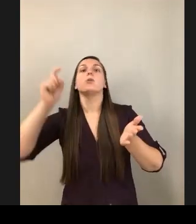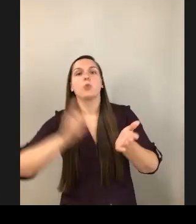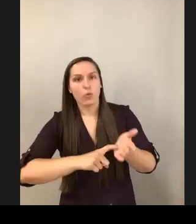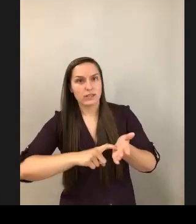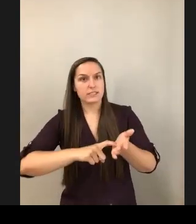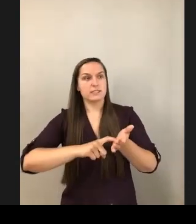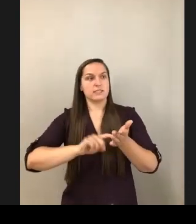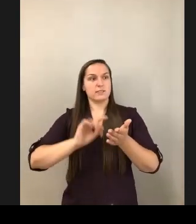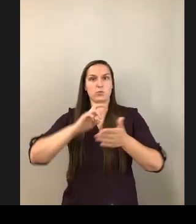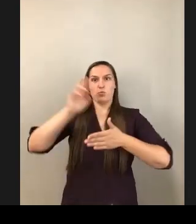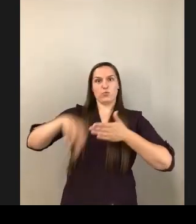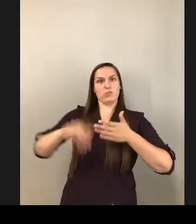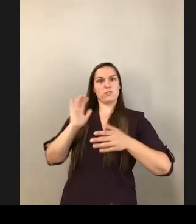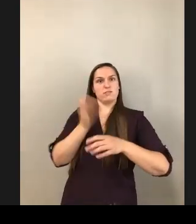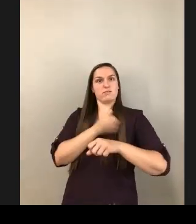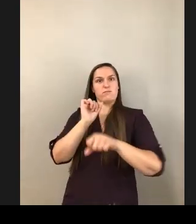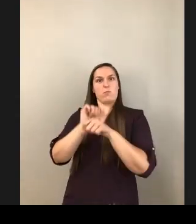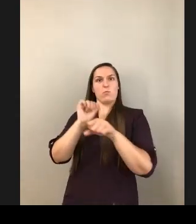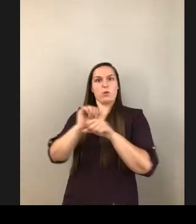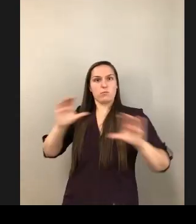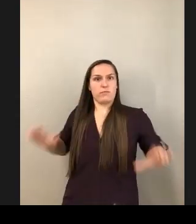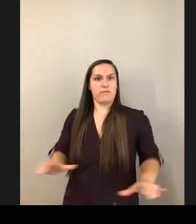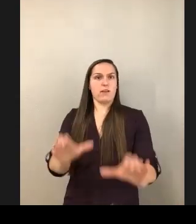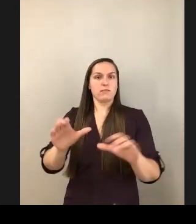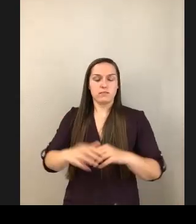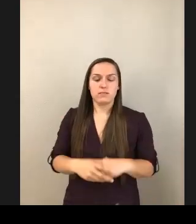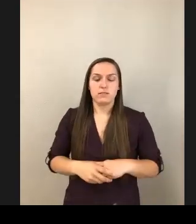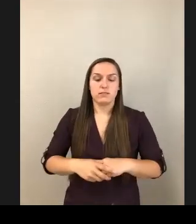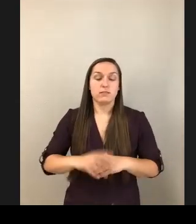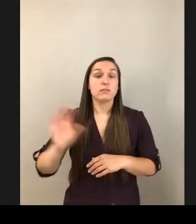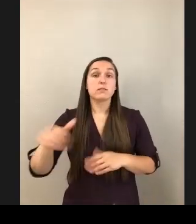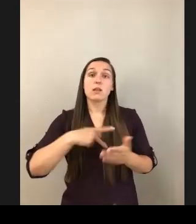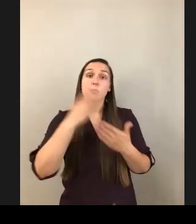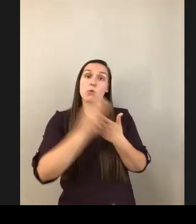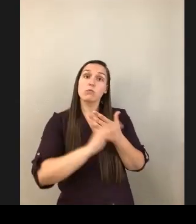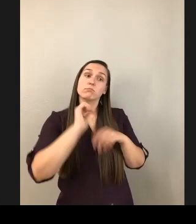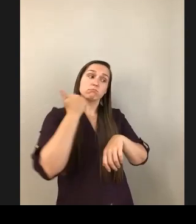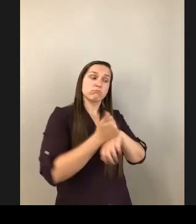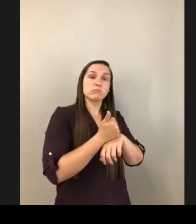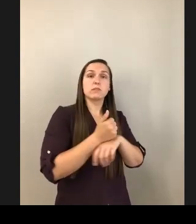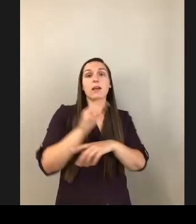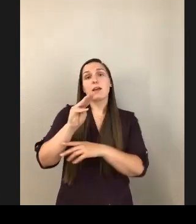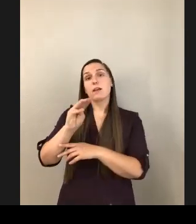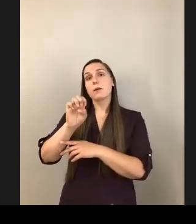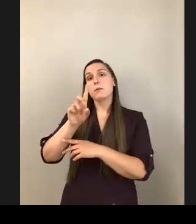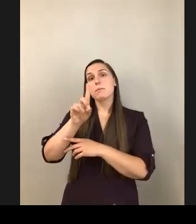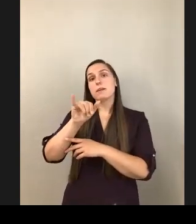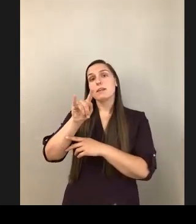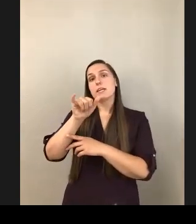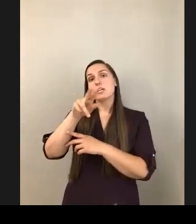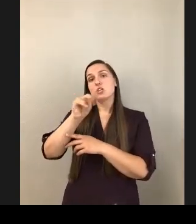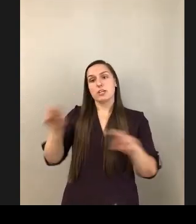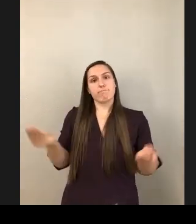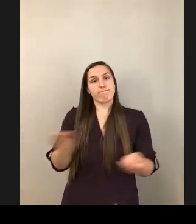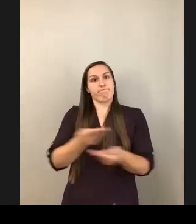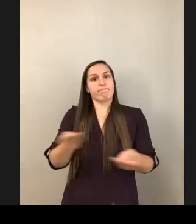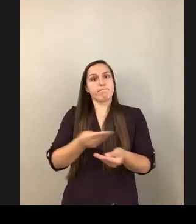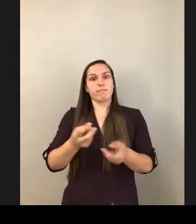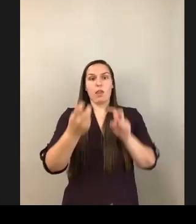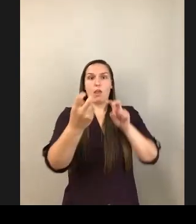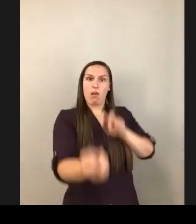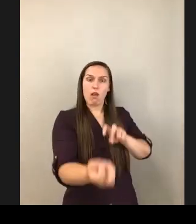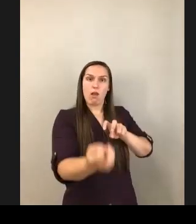tenemos que seguir lo que predicamos. Y otros programas que podemos seguir es